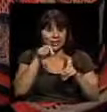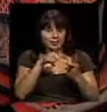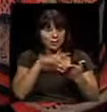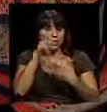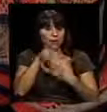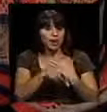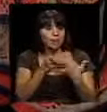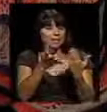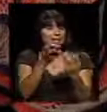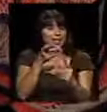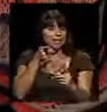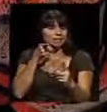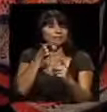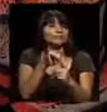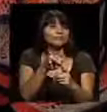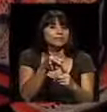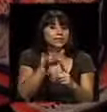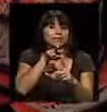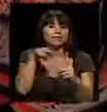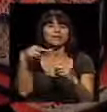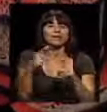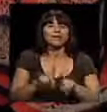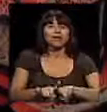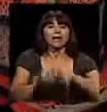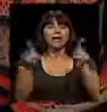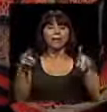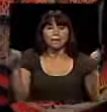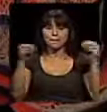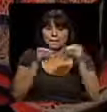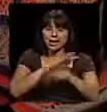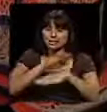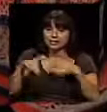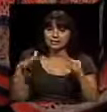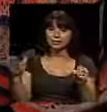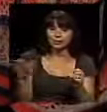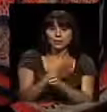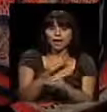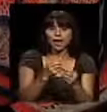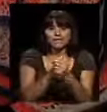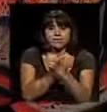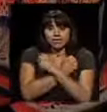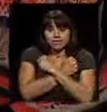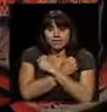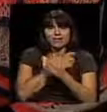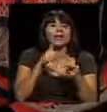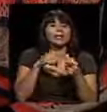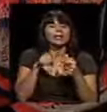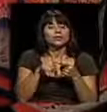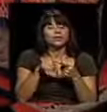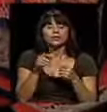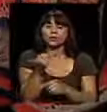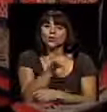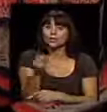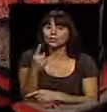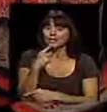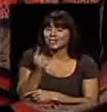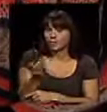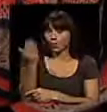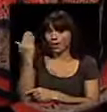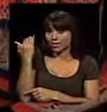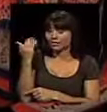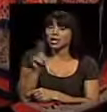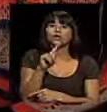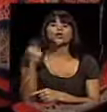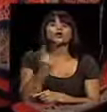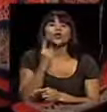que busca es tratar de darle otra mirada, una mirada más integral, una mirada más afectiva, de tal manera que, como dijiste ahora, no solo se